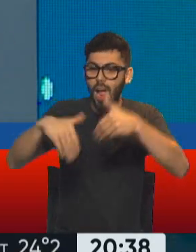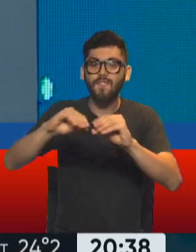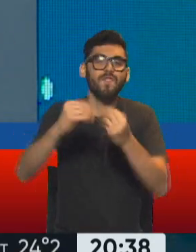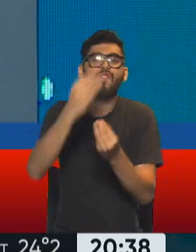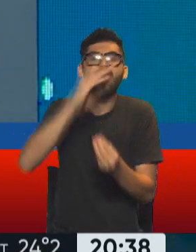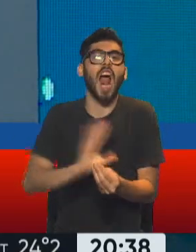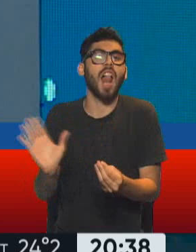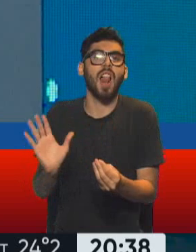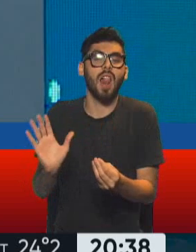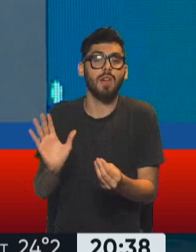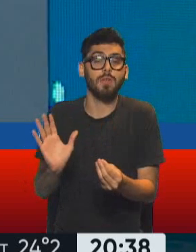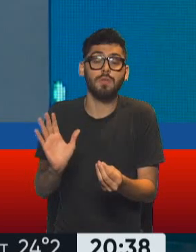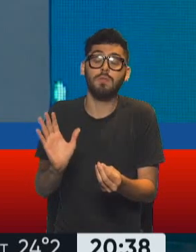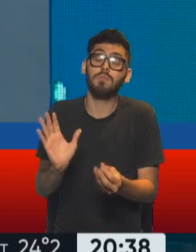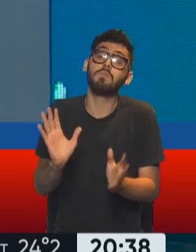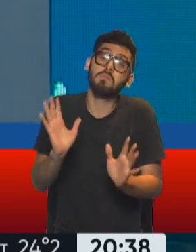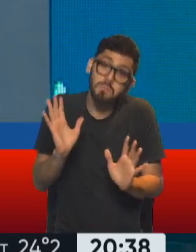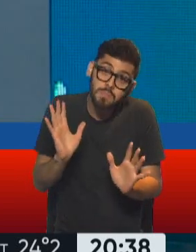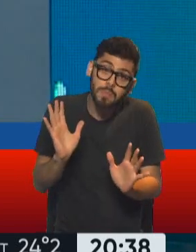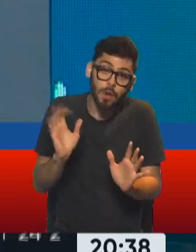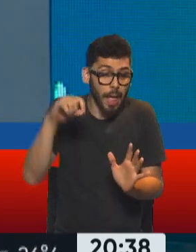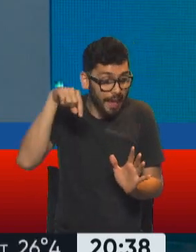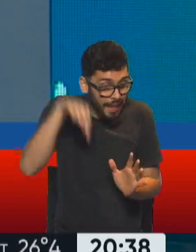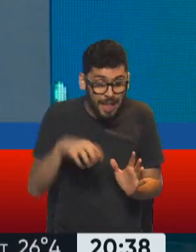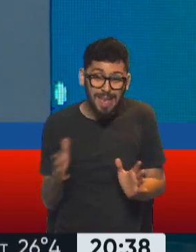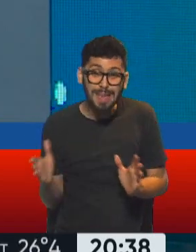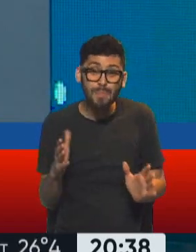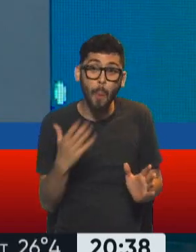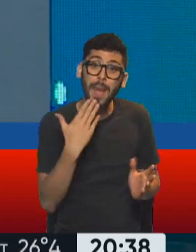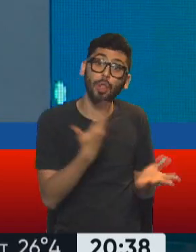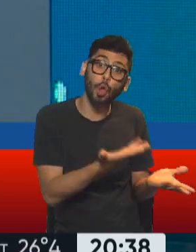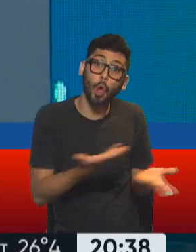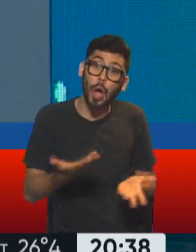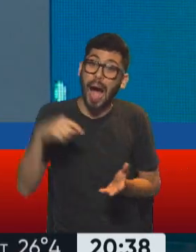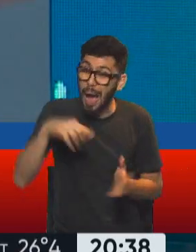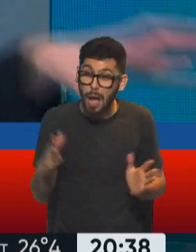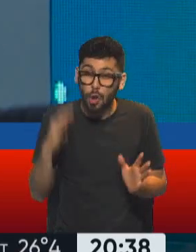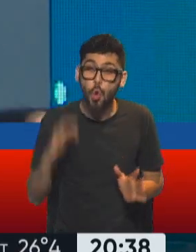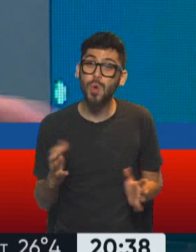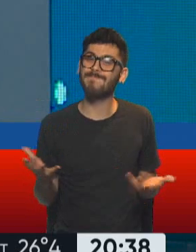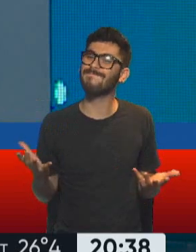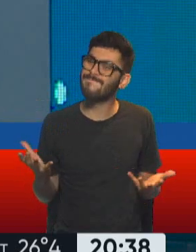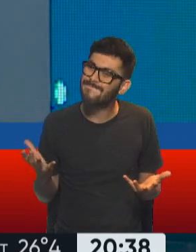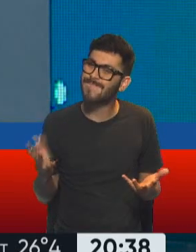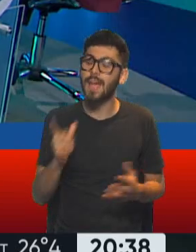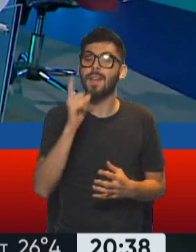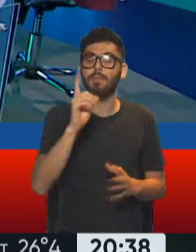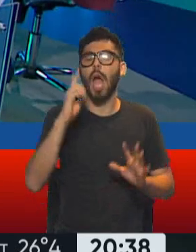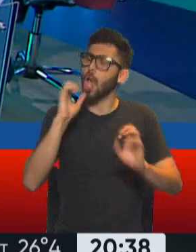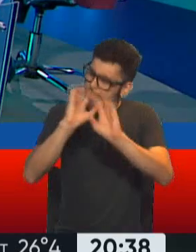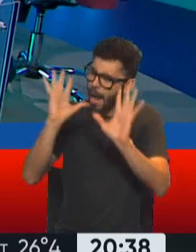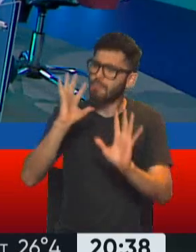en todo caso lo que hay que preguntarse de sí era éste el momento para hacer esa convocatoria está vuelvo a insistir con esto está claro que argentina